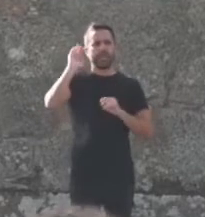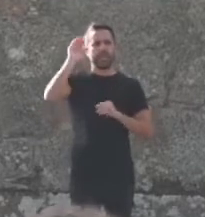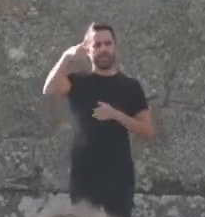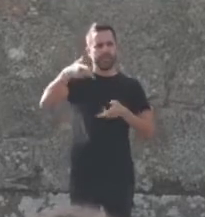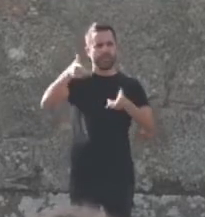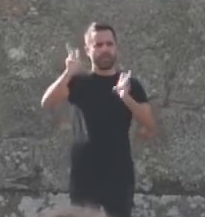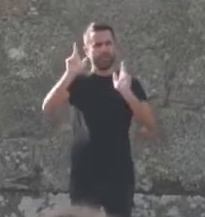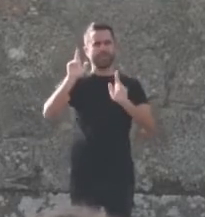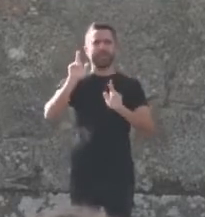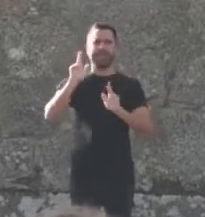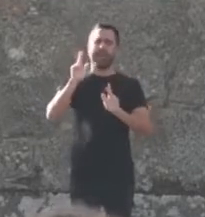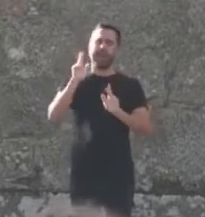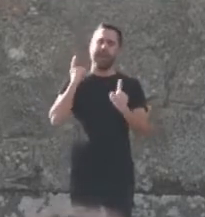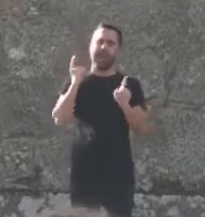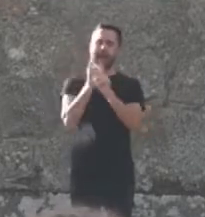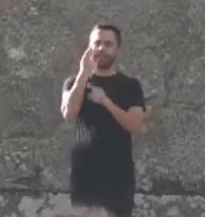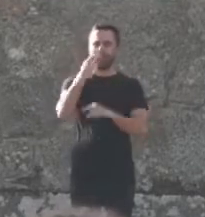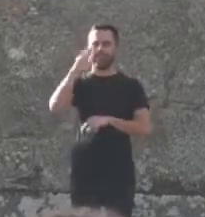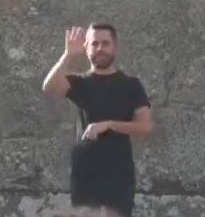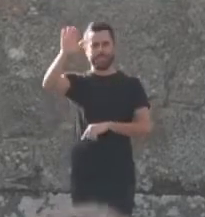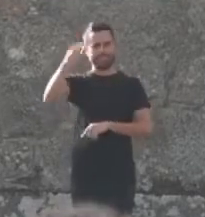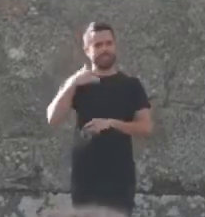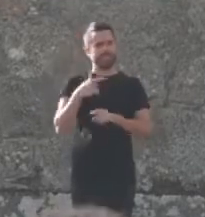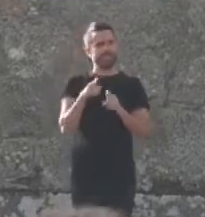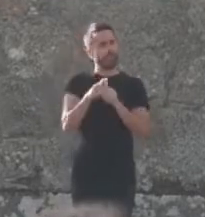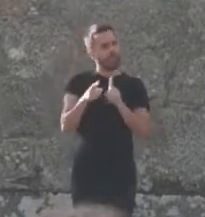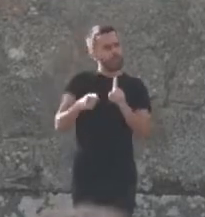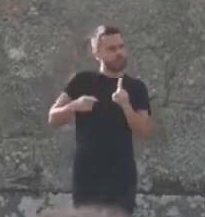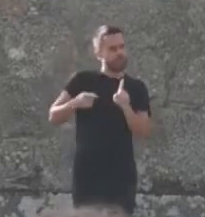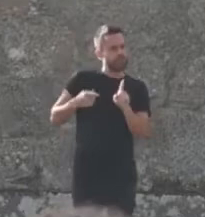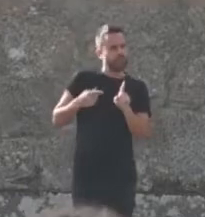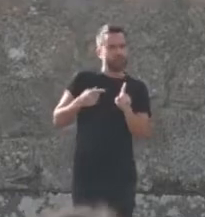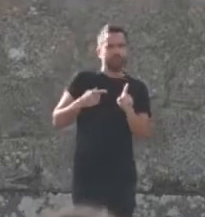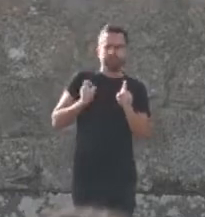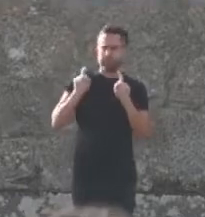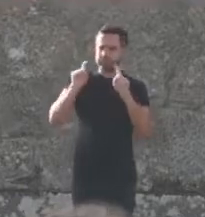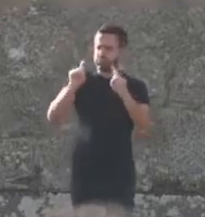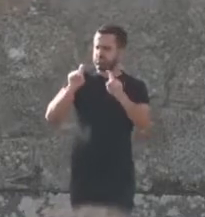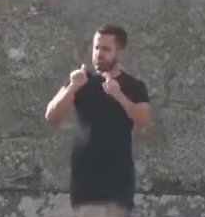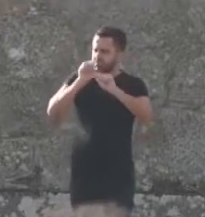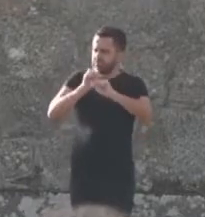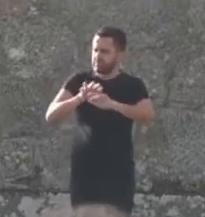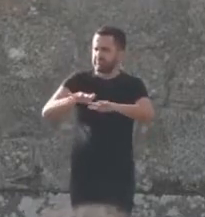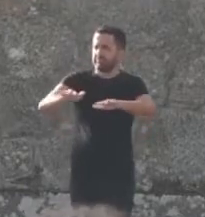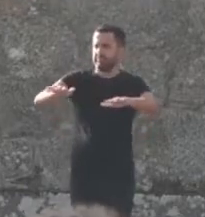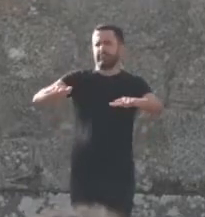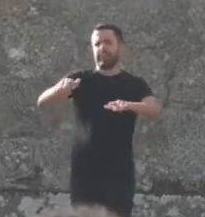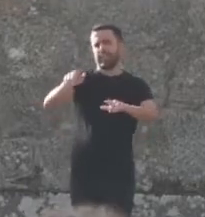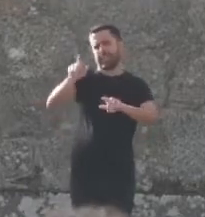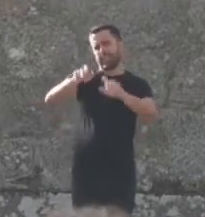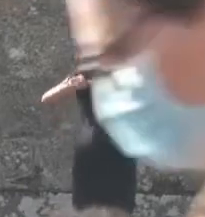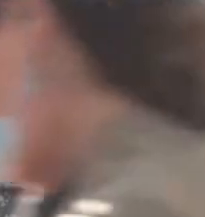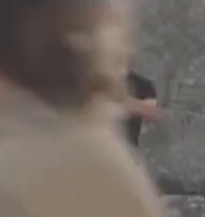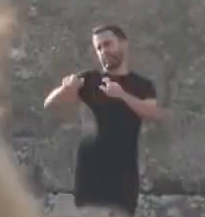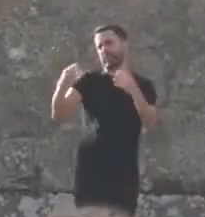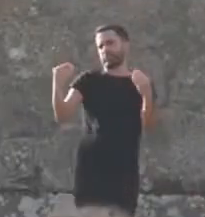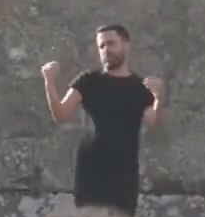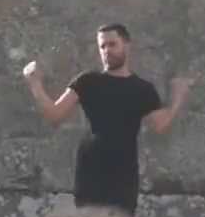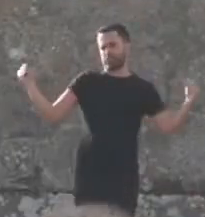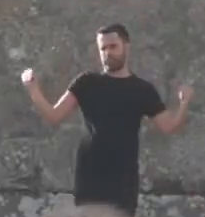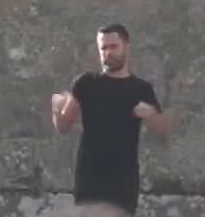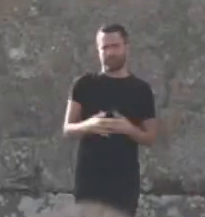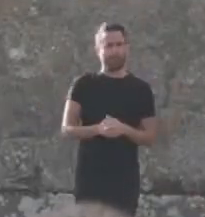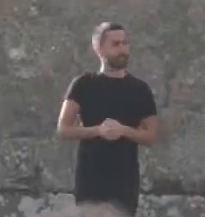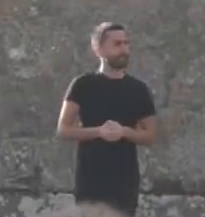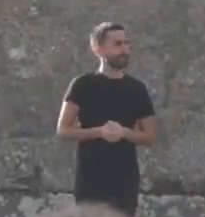tratamento que se merece, que chegue a amplos sectores de poboación e, sobre todo, a poboación máis nova. E, finalmente,